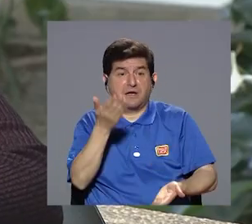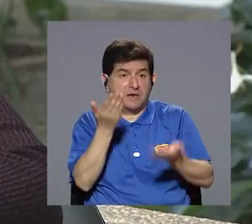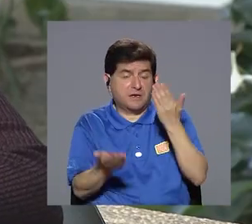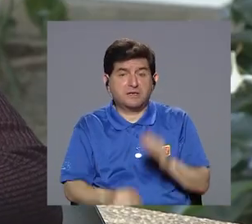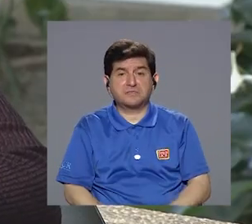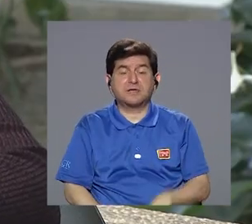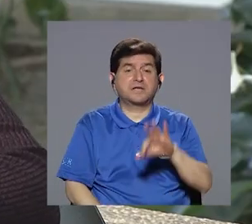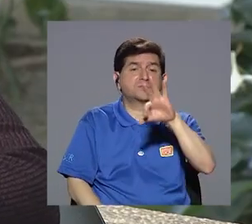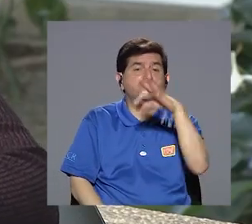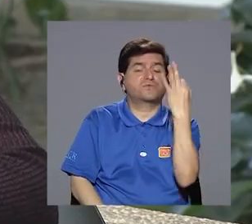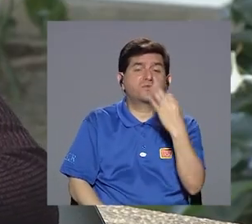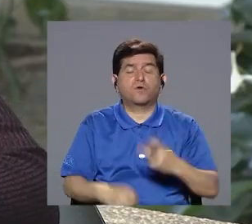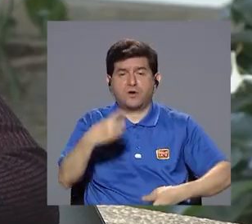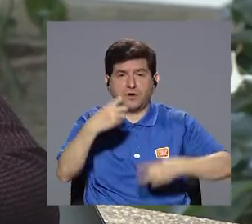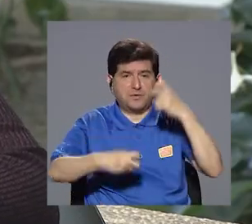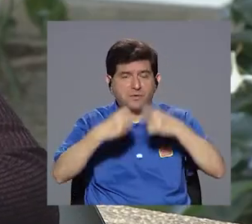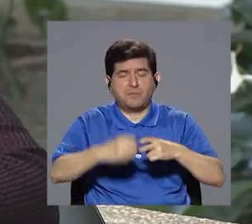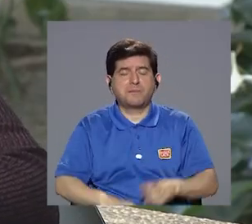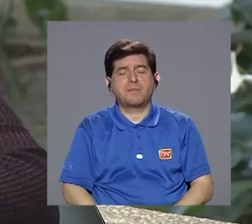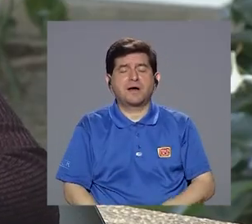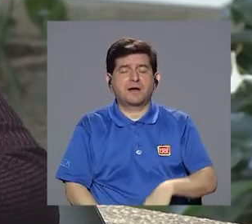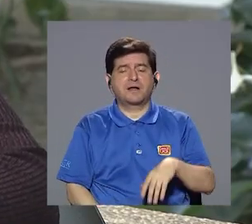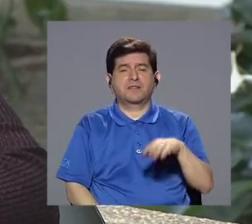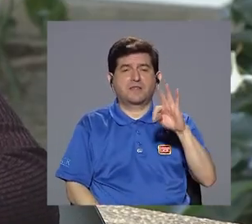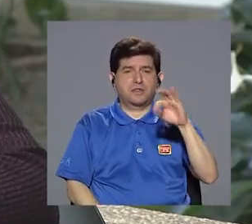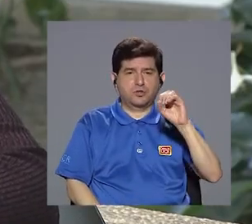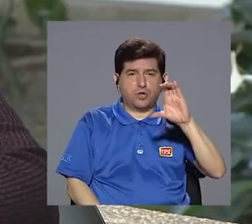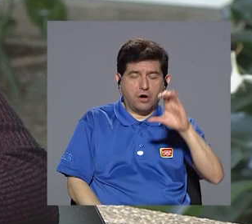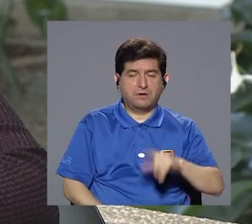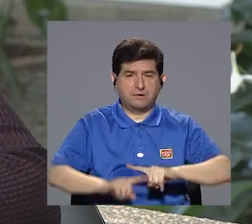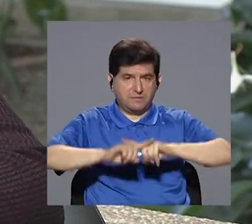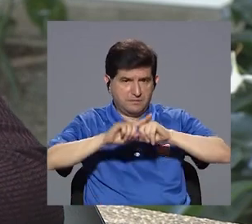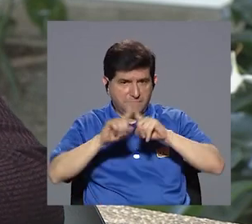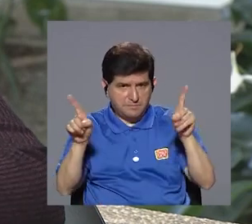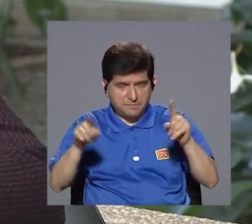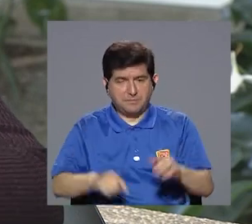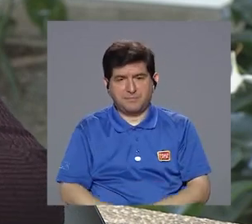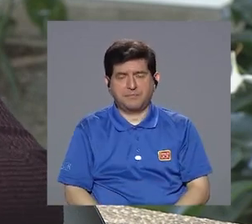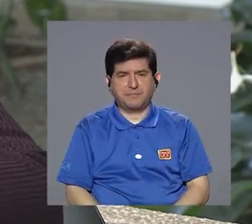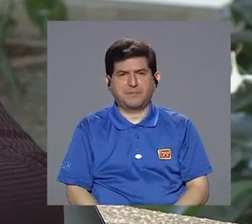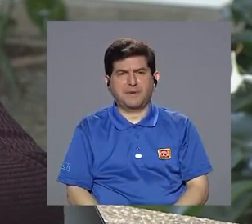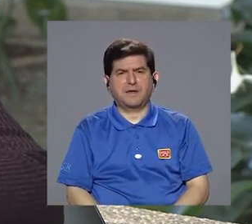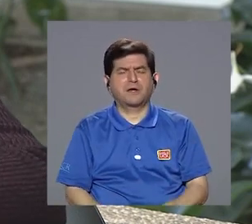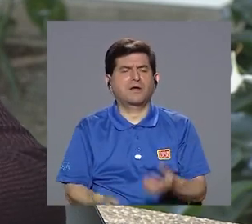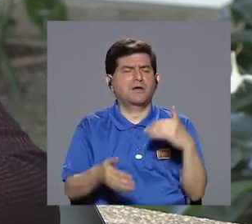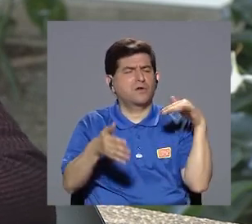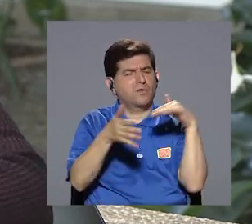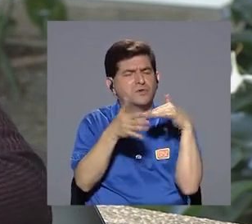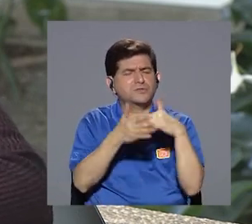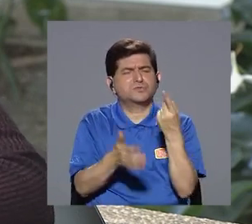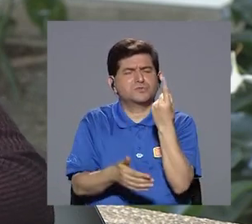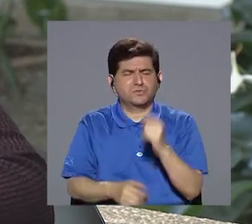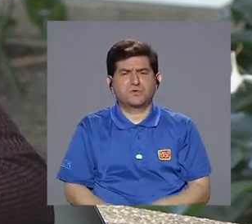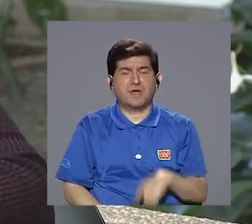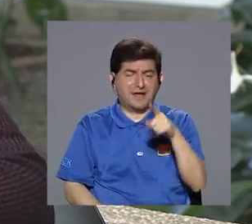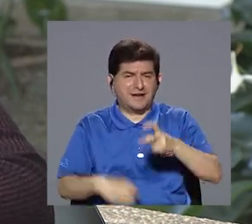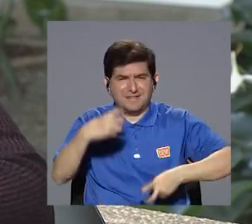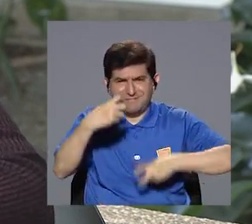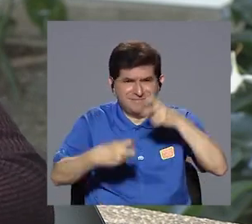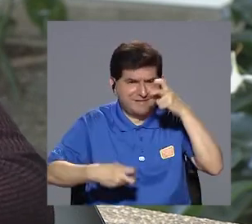bien una forma de un trastorno obsesivo. Pero todavía hay mucho por estudiar, es un